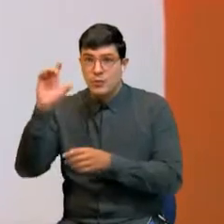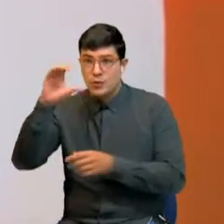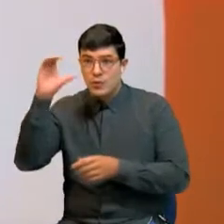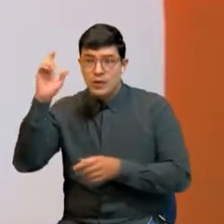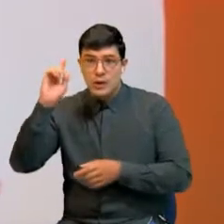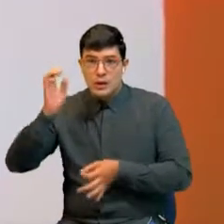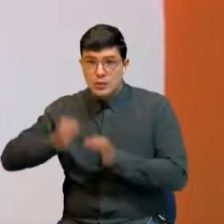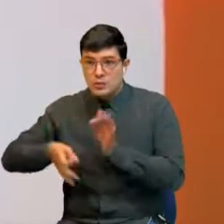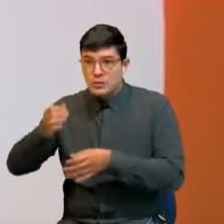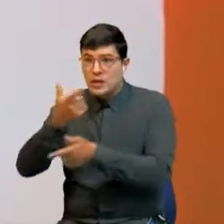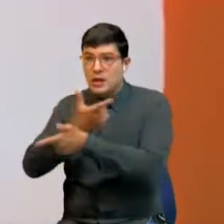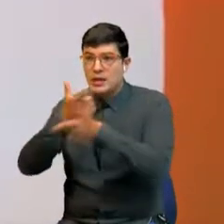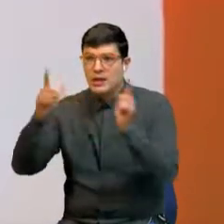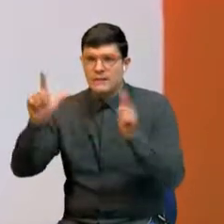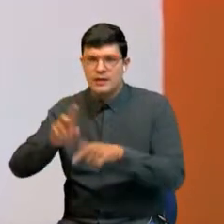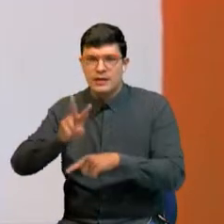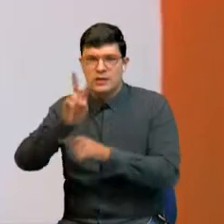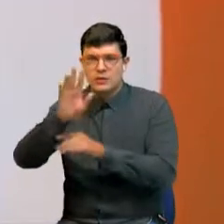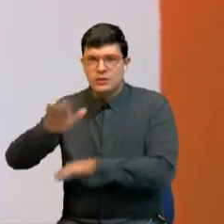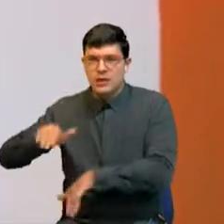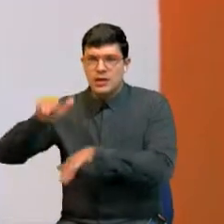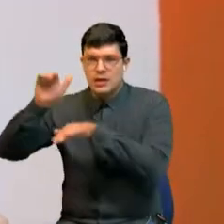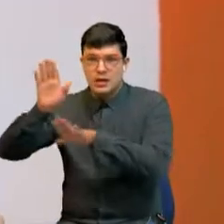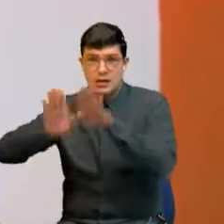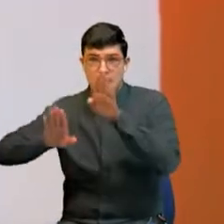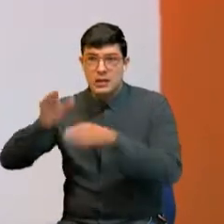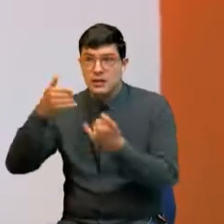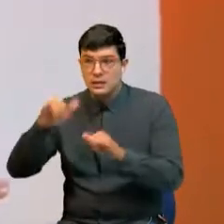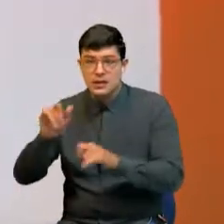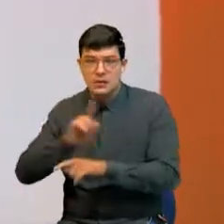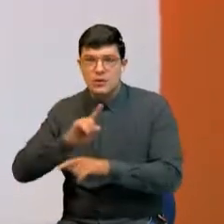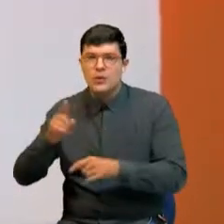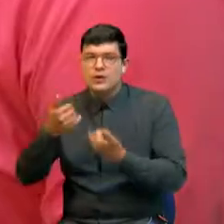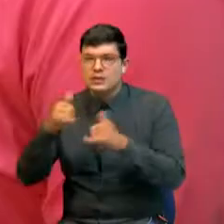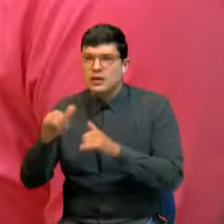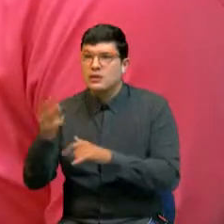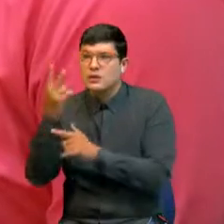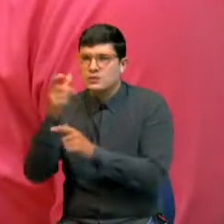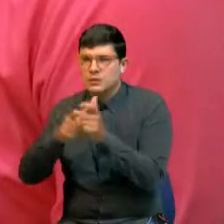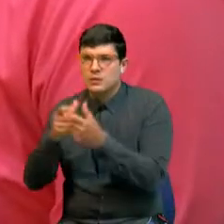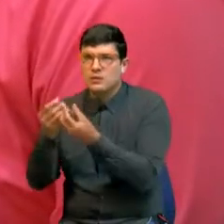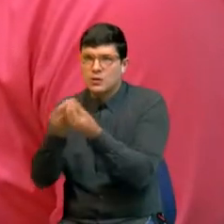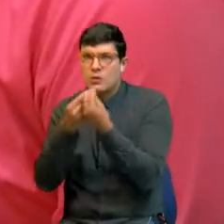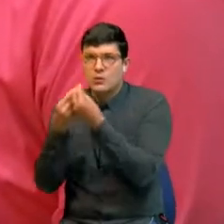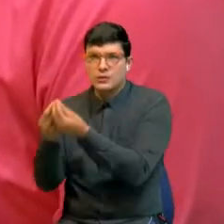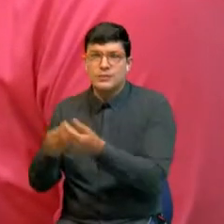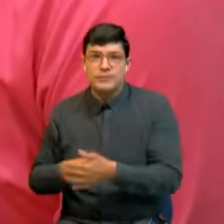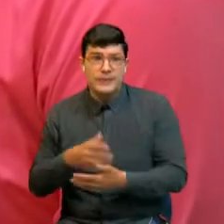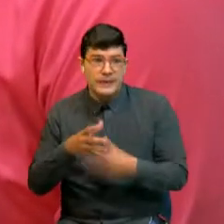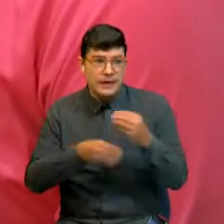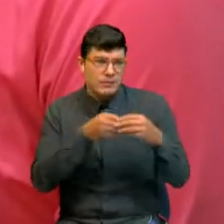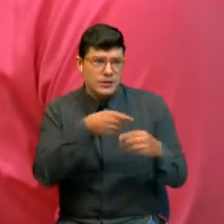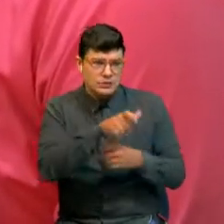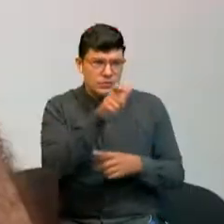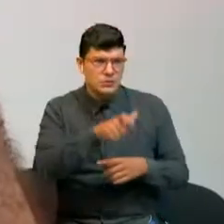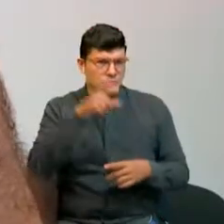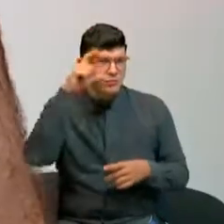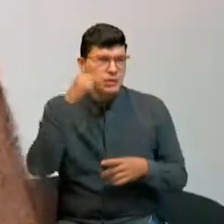llega con dos candidatos, que ya no son candidatos, sino llega con dos concejales. Beltrán reiteró que apoyará todas las